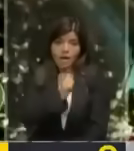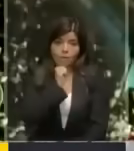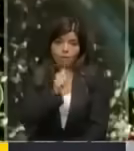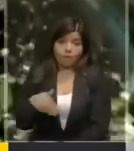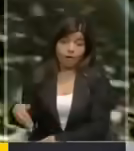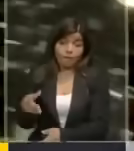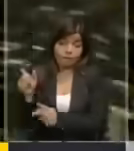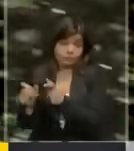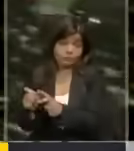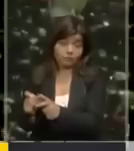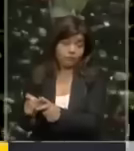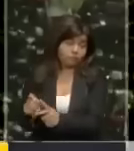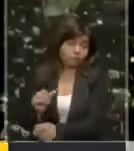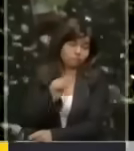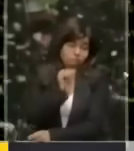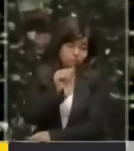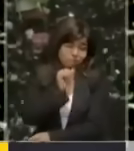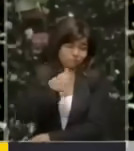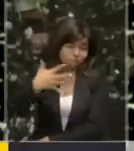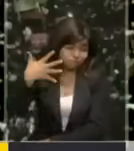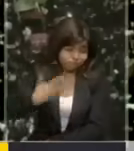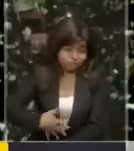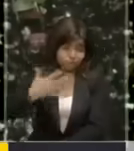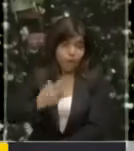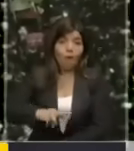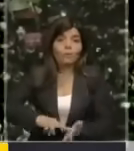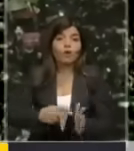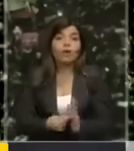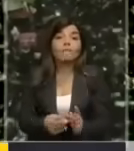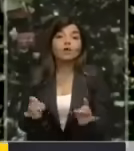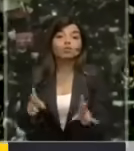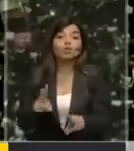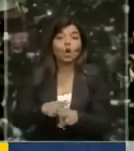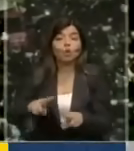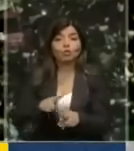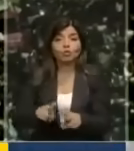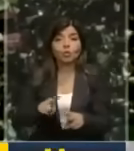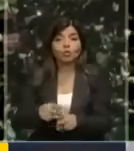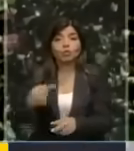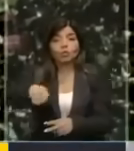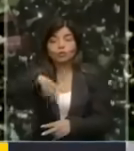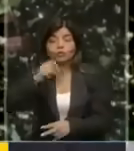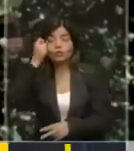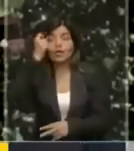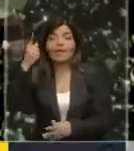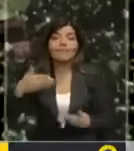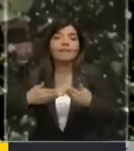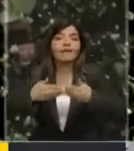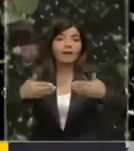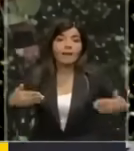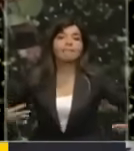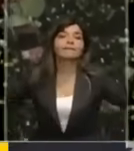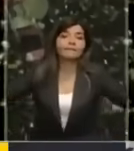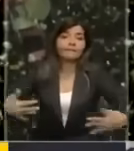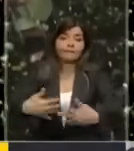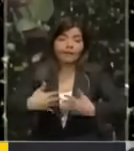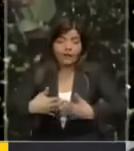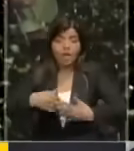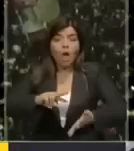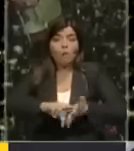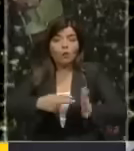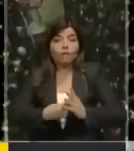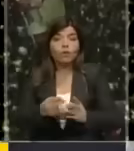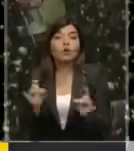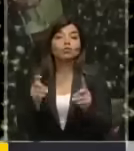indigencia. Problemas que solo tienen solución si volvemos a abrazar las ideas de la libertad. Problemas que solo